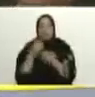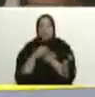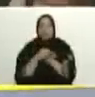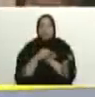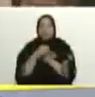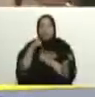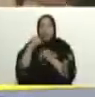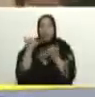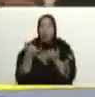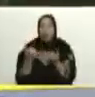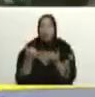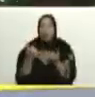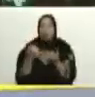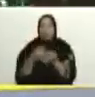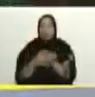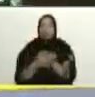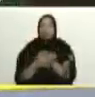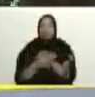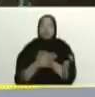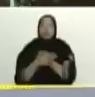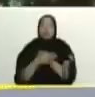que en este momento